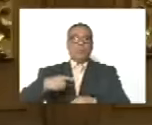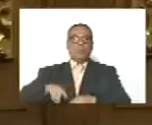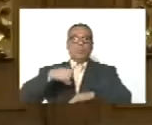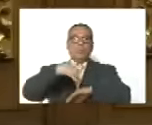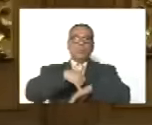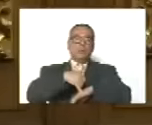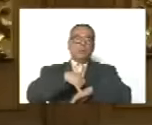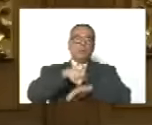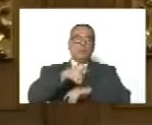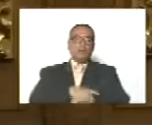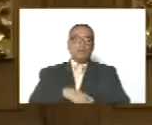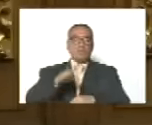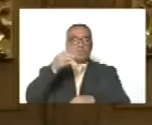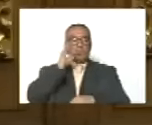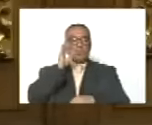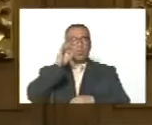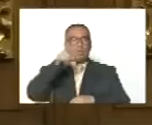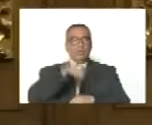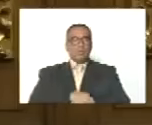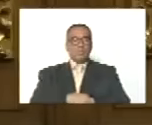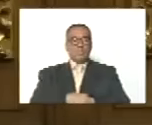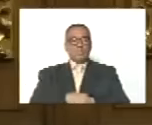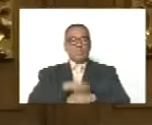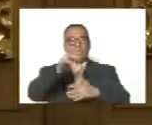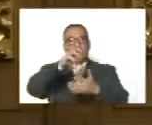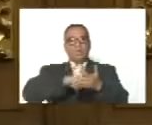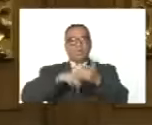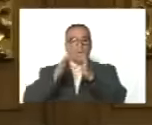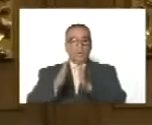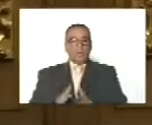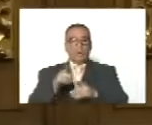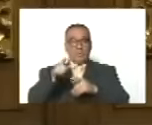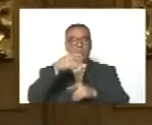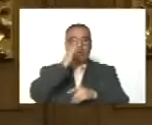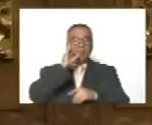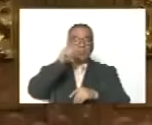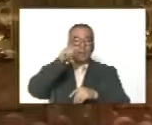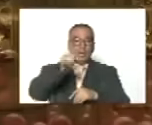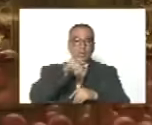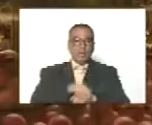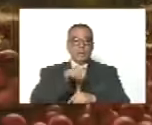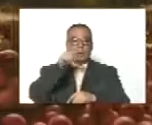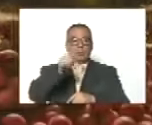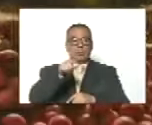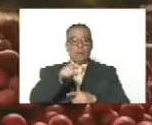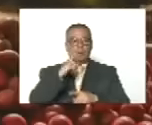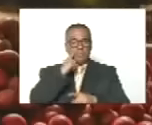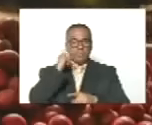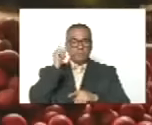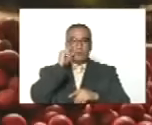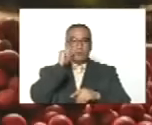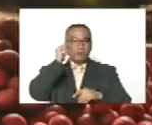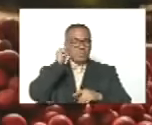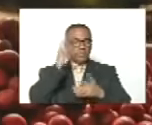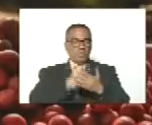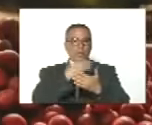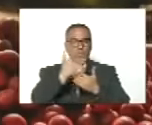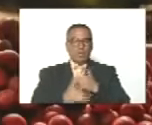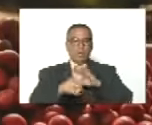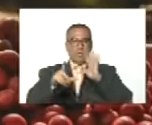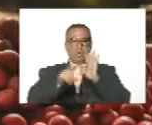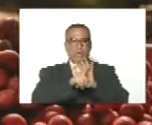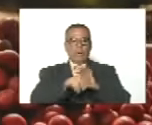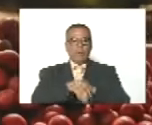débil de la caficultura, que es el campesino caficultor. A él está dirigido este proyecto de